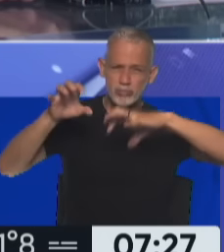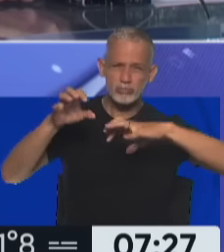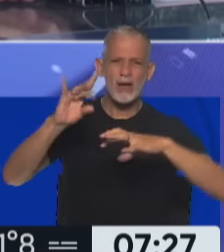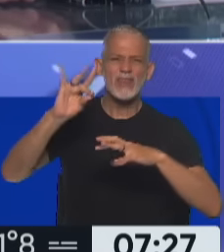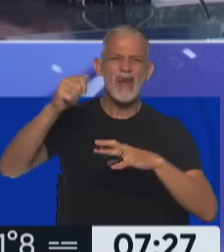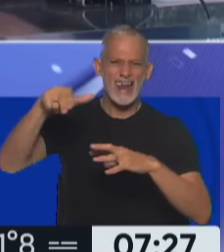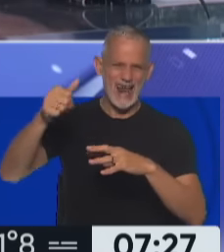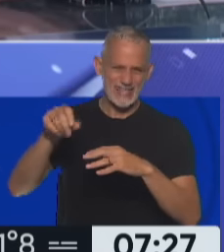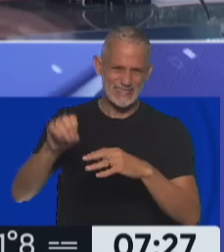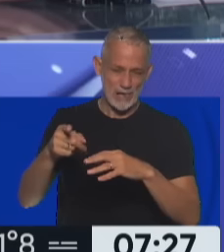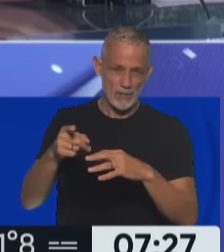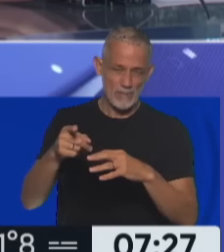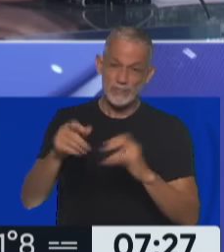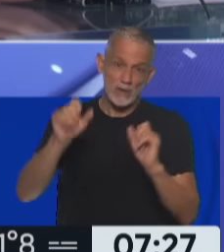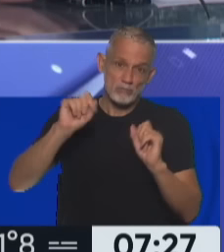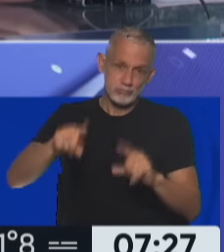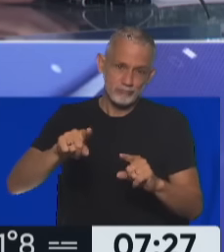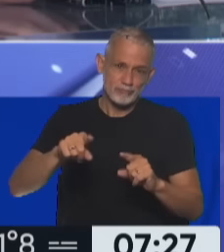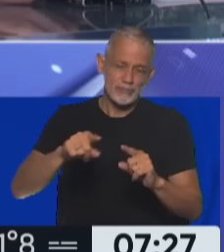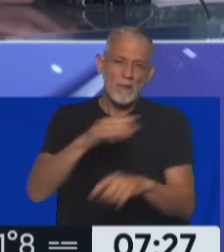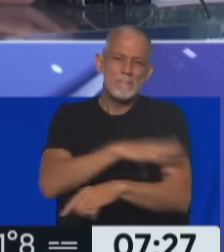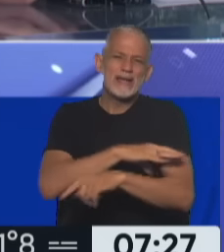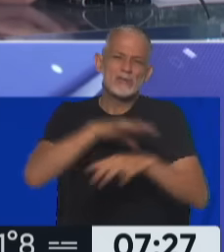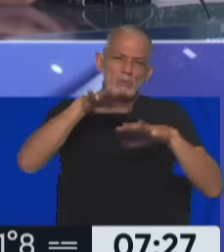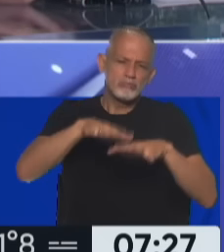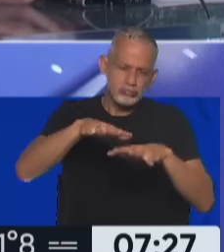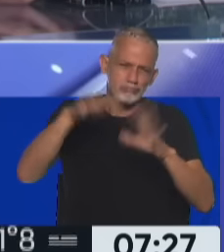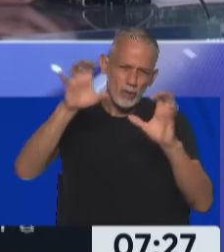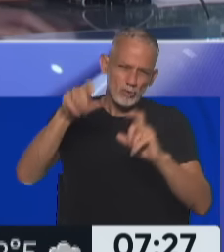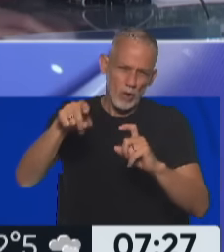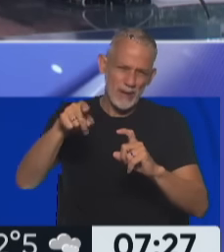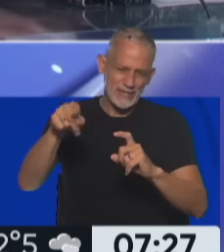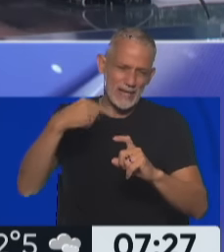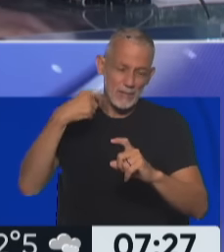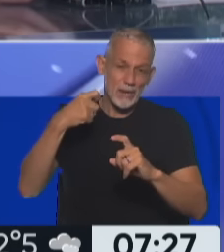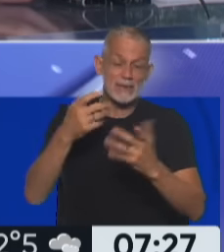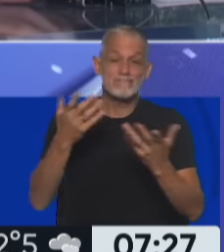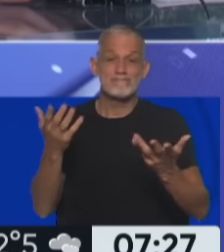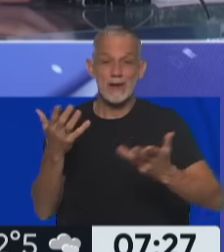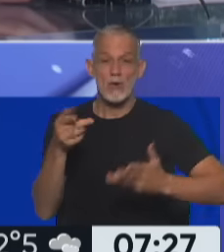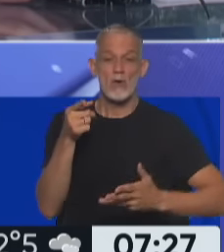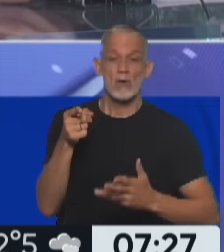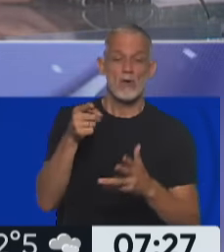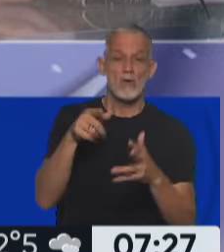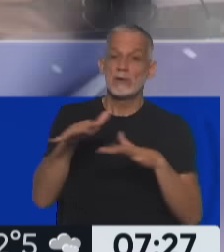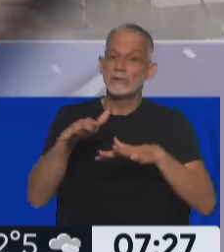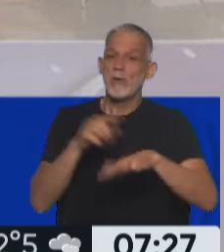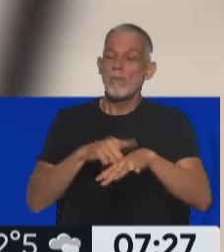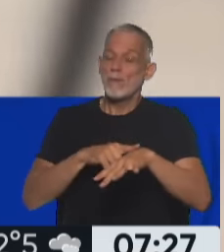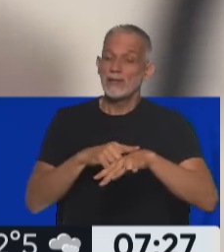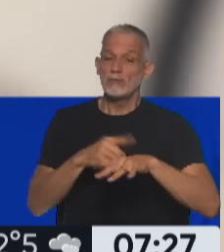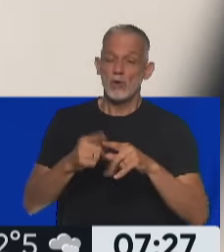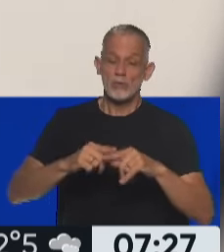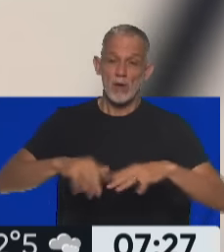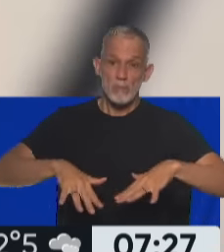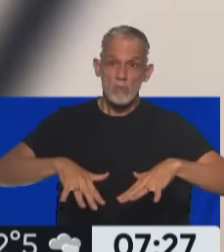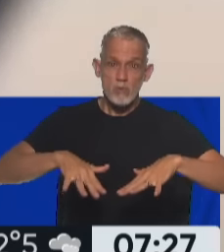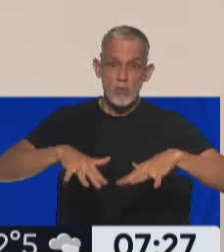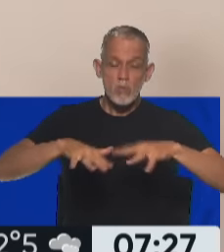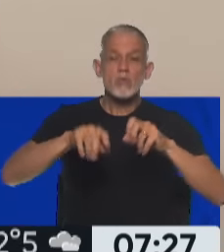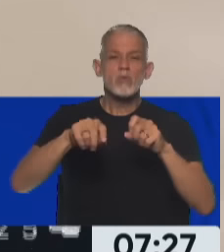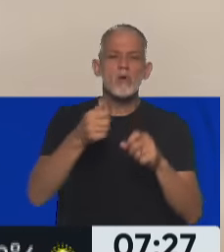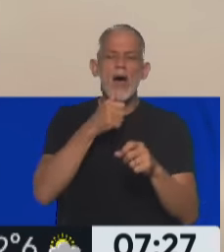Que es muy típico que tengan ese sistema de bajas presiones con tormentas, llega un punto que se alcanza un límite, y este